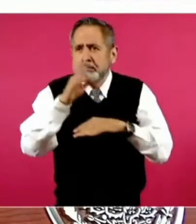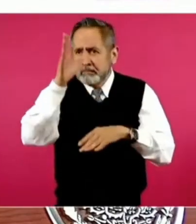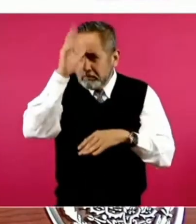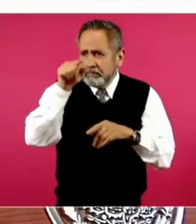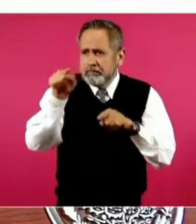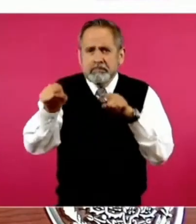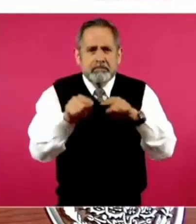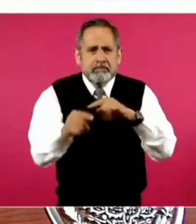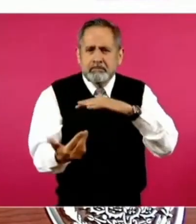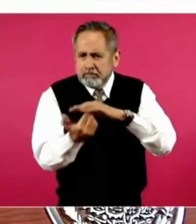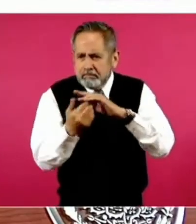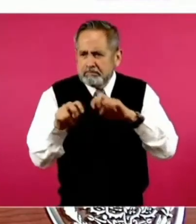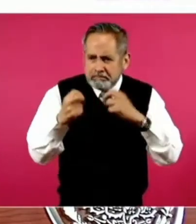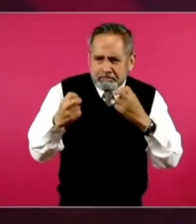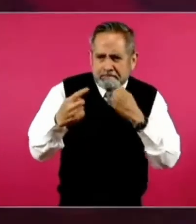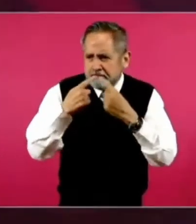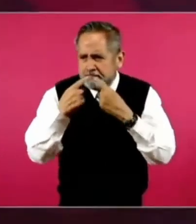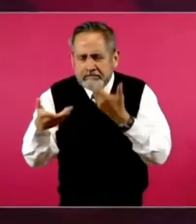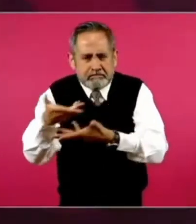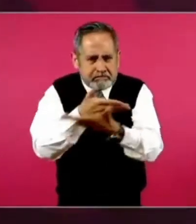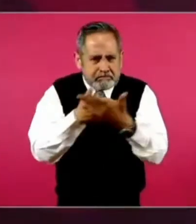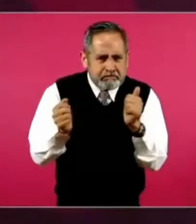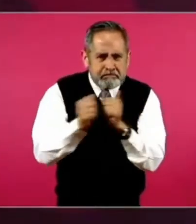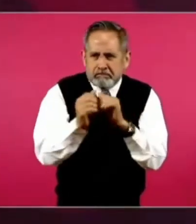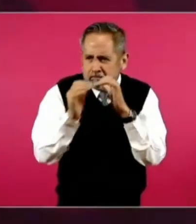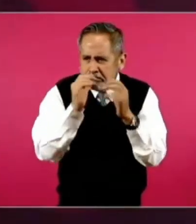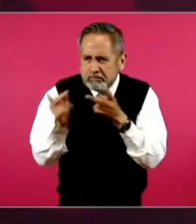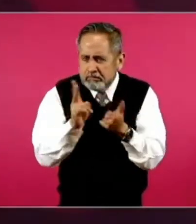una mesa de diálogo